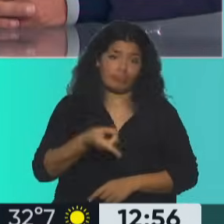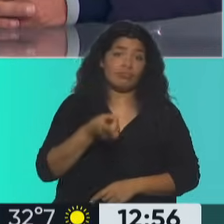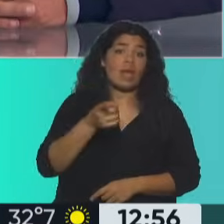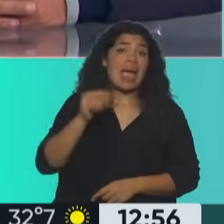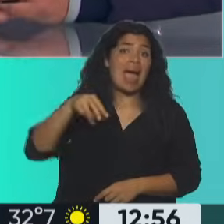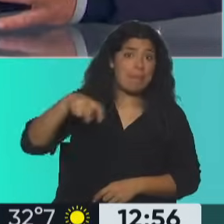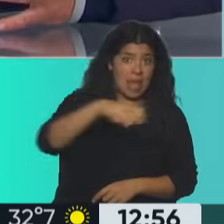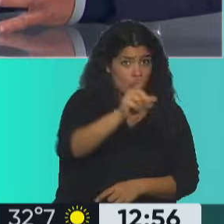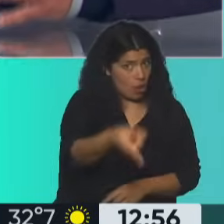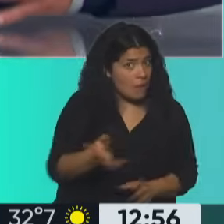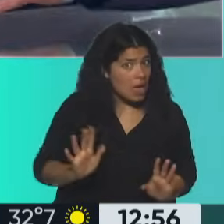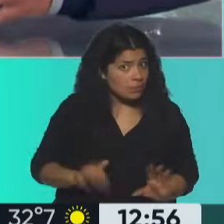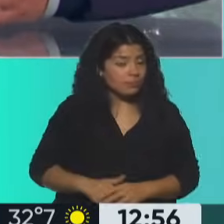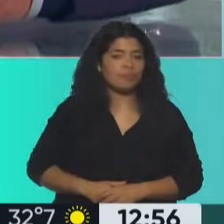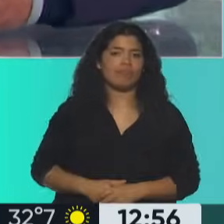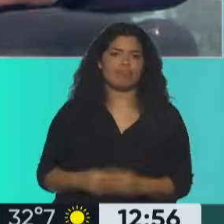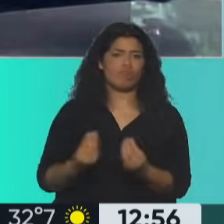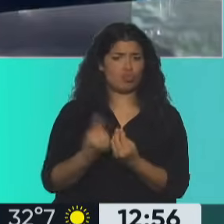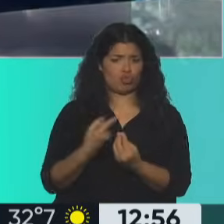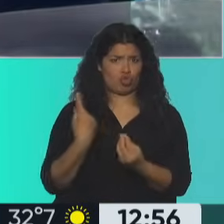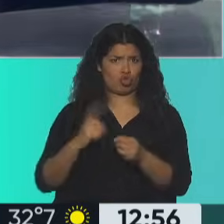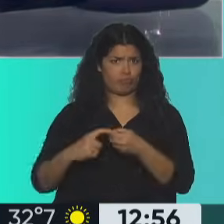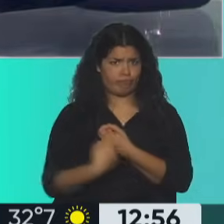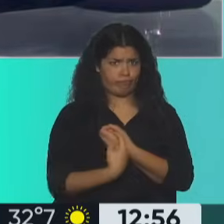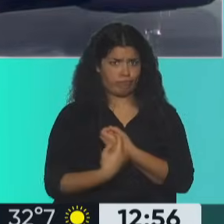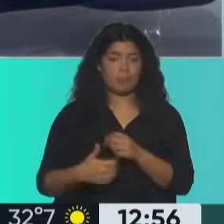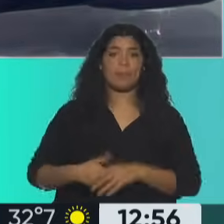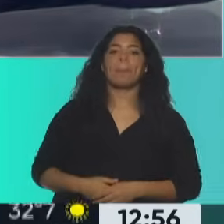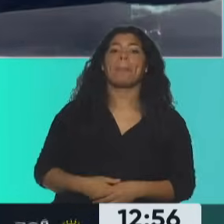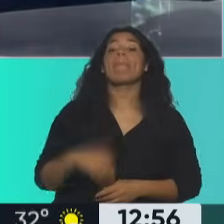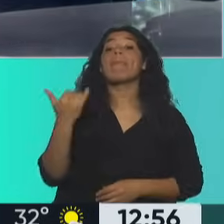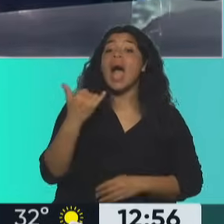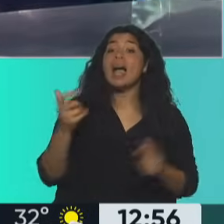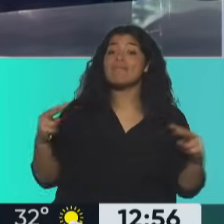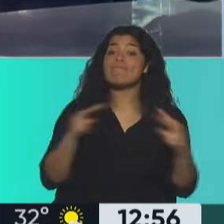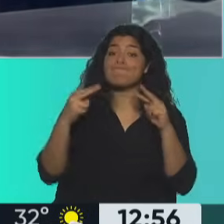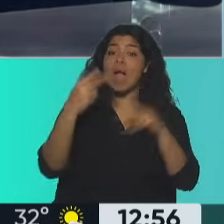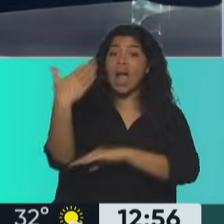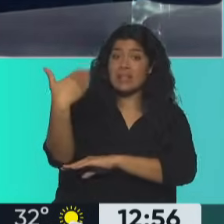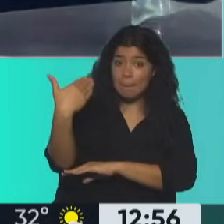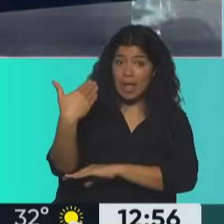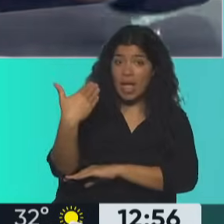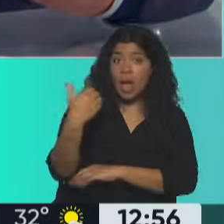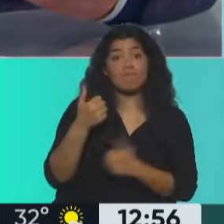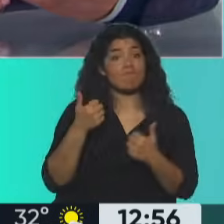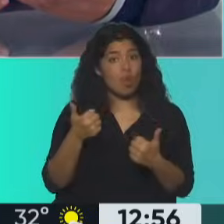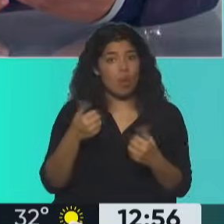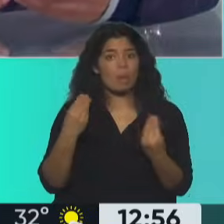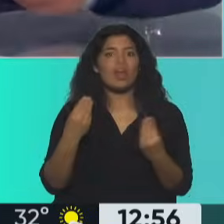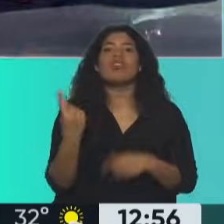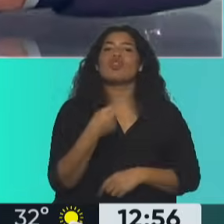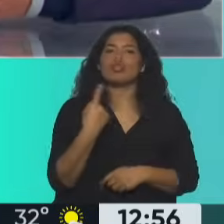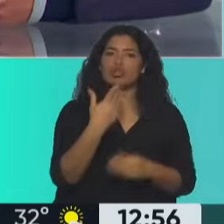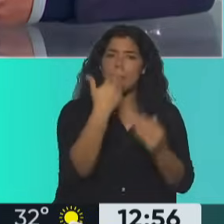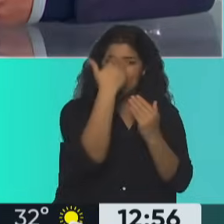digamos somos una cantidad de un montón entonces por eso decimos ahora en esta asamblea Está bueno porque nosotros pudimos conversar de frente con